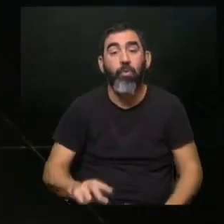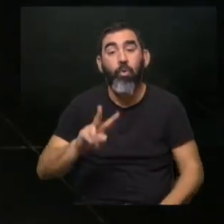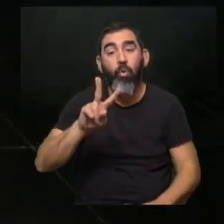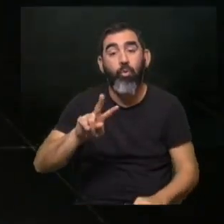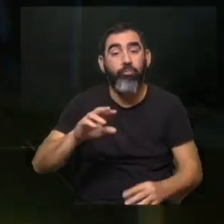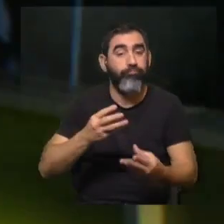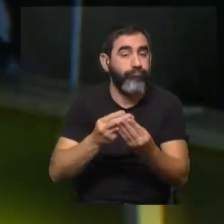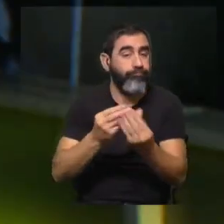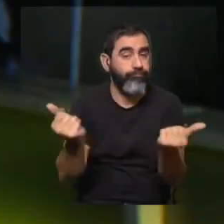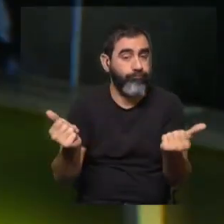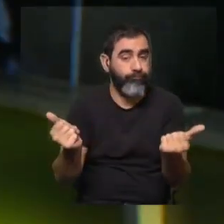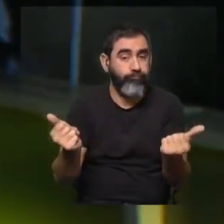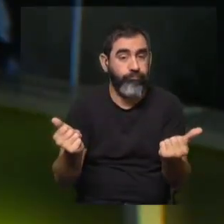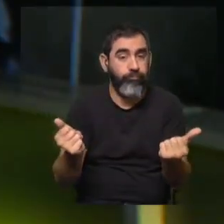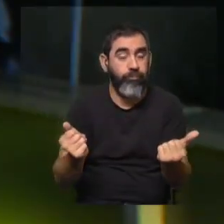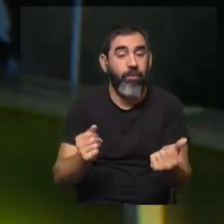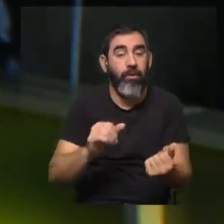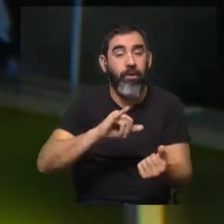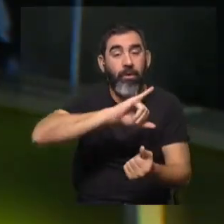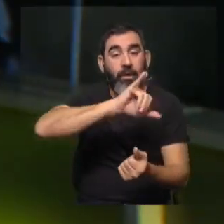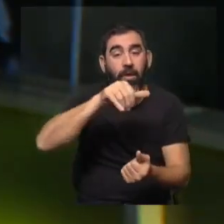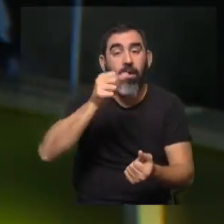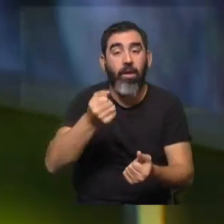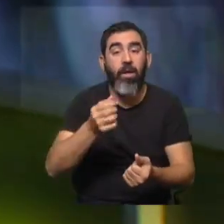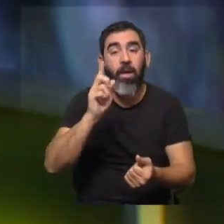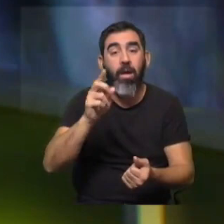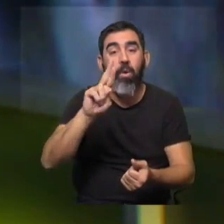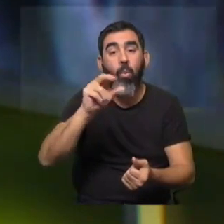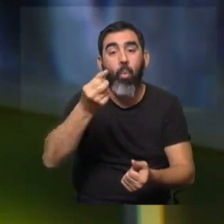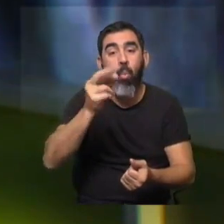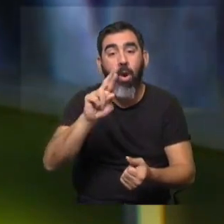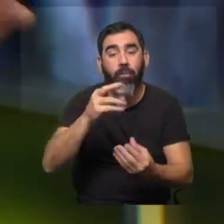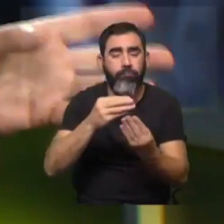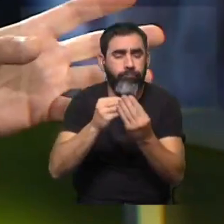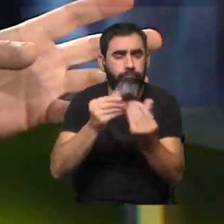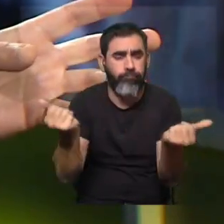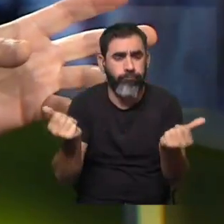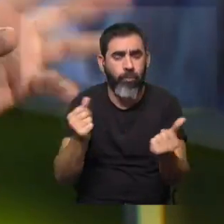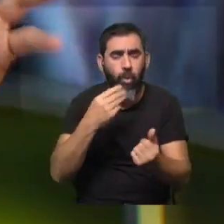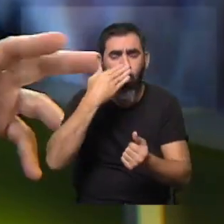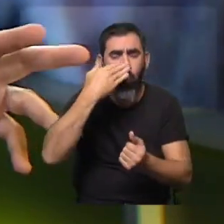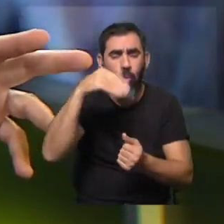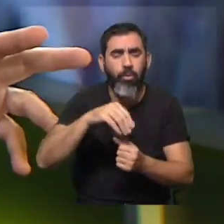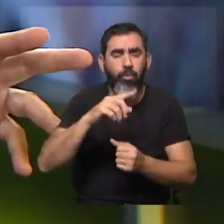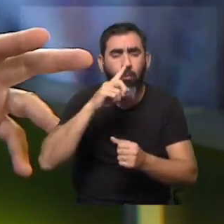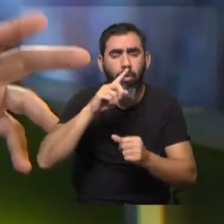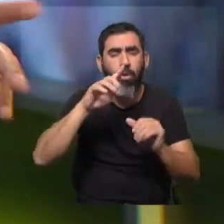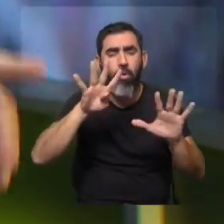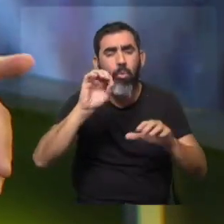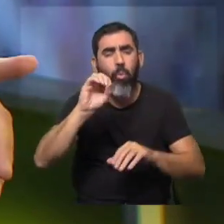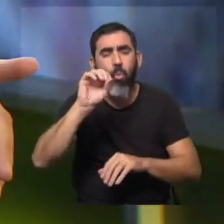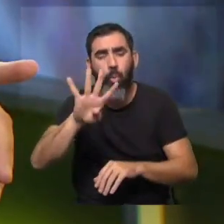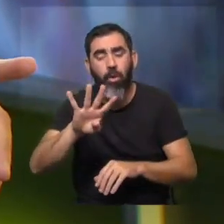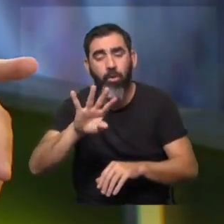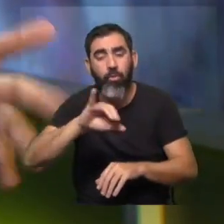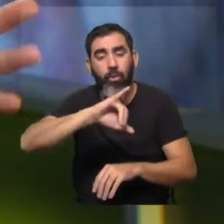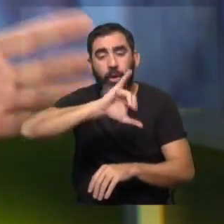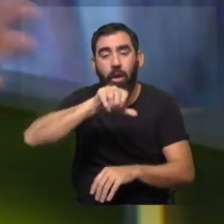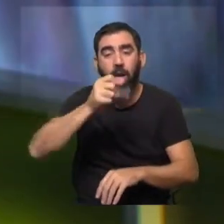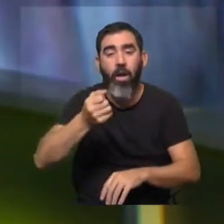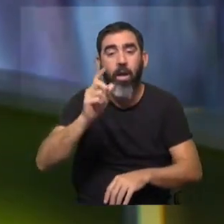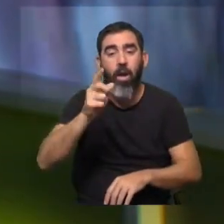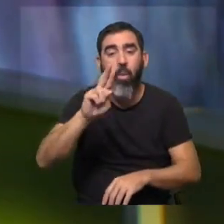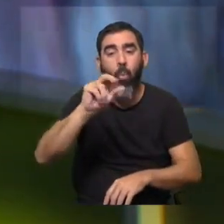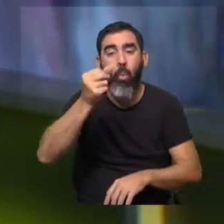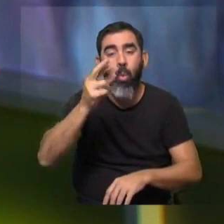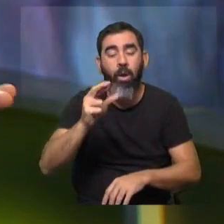que ya no están más, el jaguar y el ocelote. Uno creo que extinguido, o se lo vio por última vez en 1904, es el El jaguar, ¿no? jaguar. Y el ocelote un